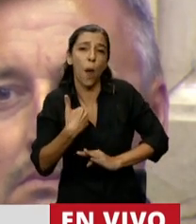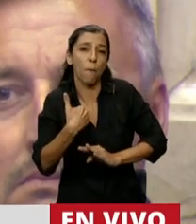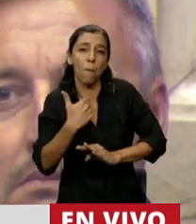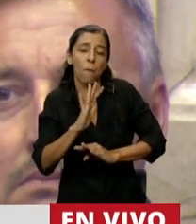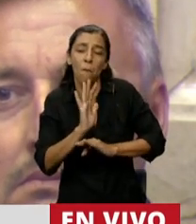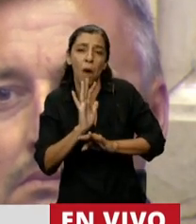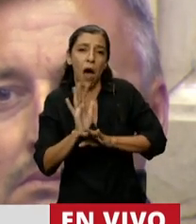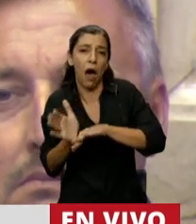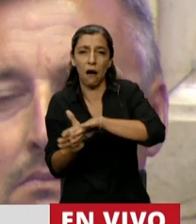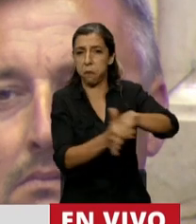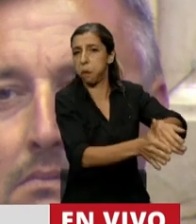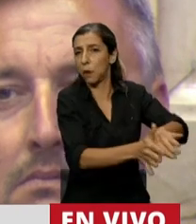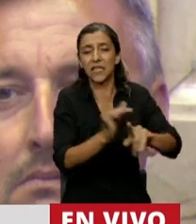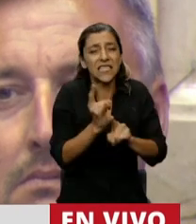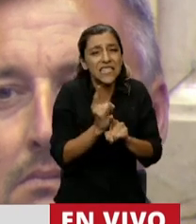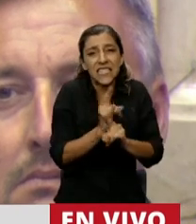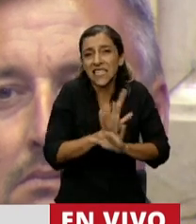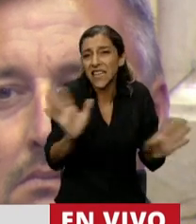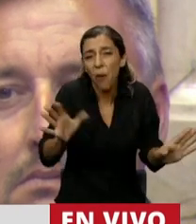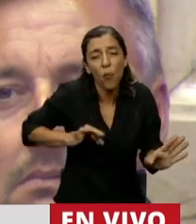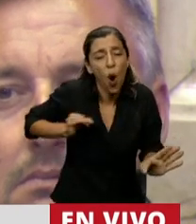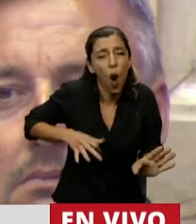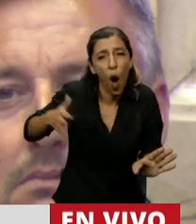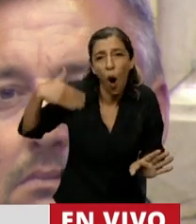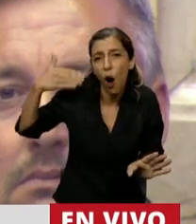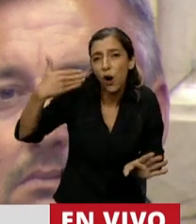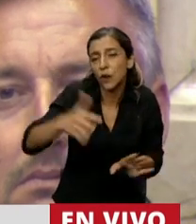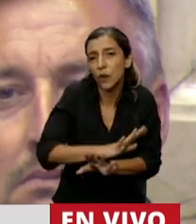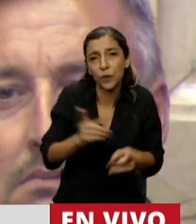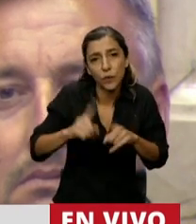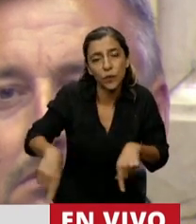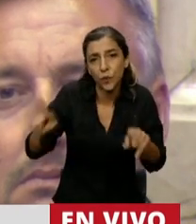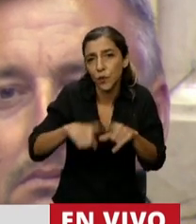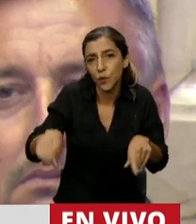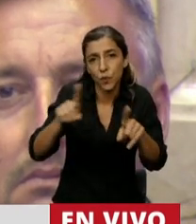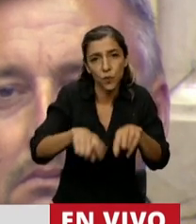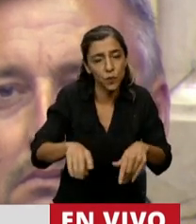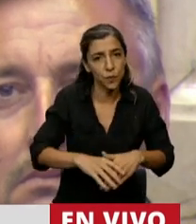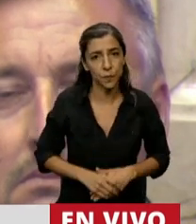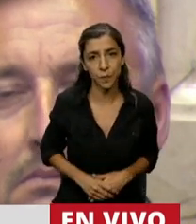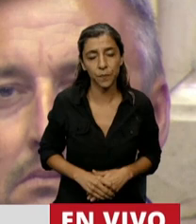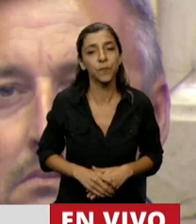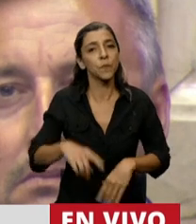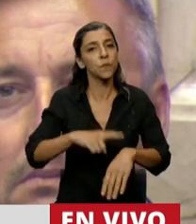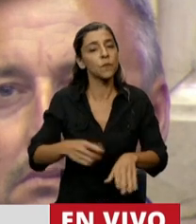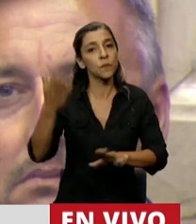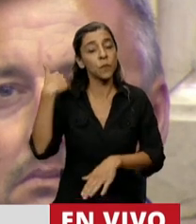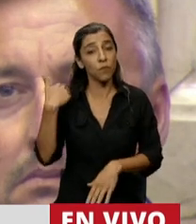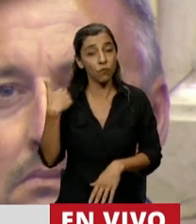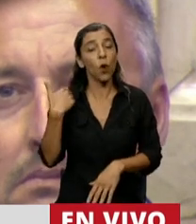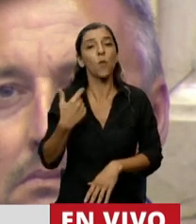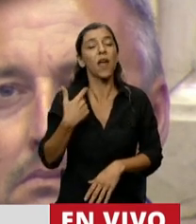kirchnerismo con los jubilados es de años y tiene una gran coherencia temporal. Cuando asumieron en Santa Cruz